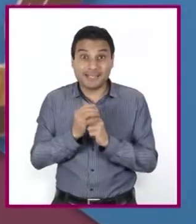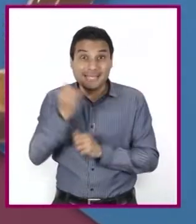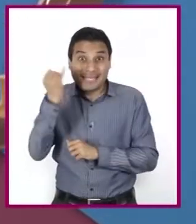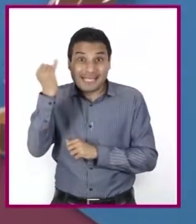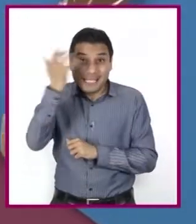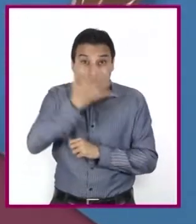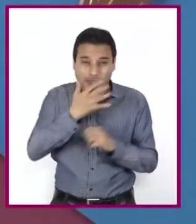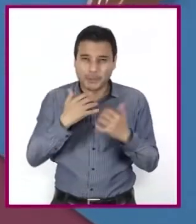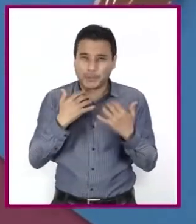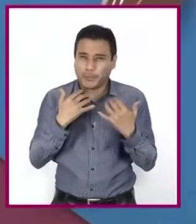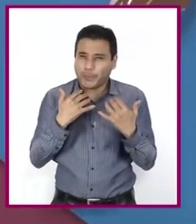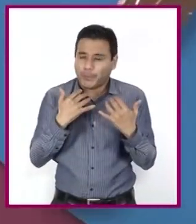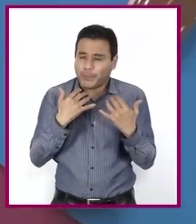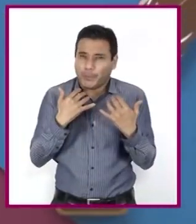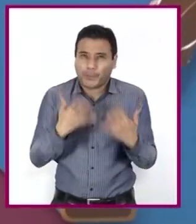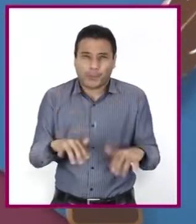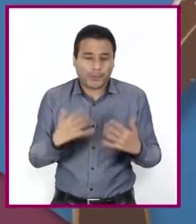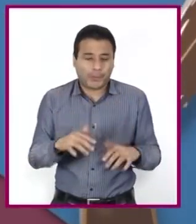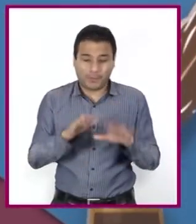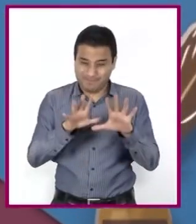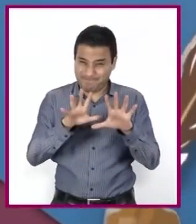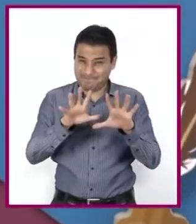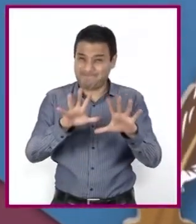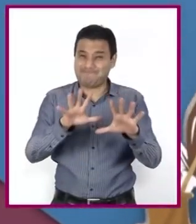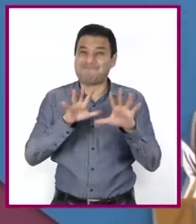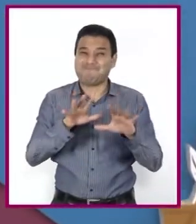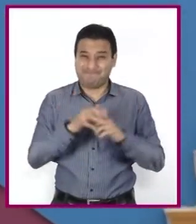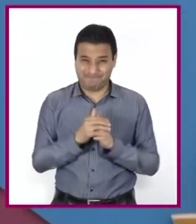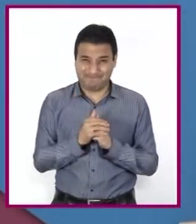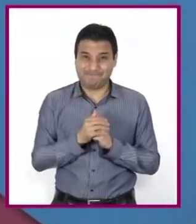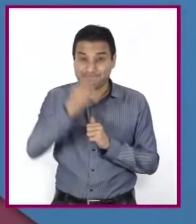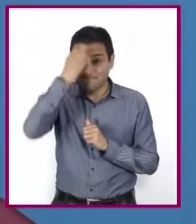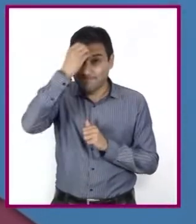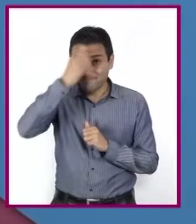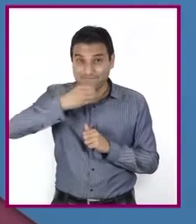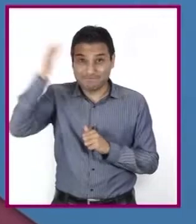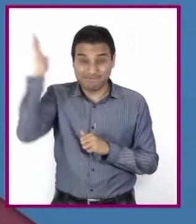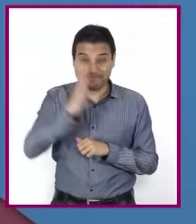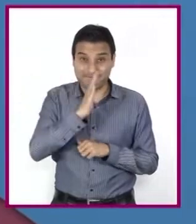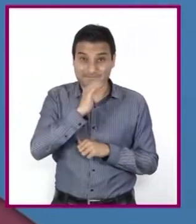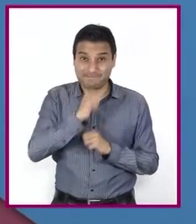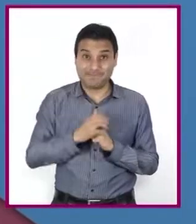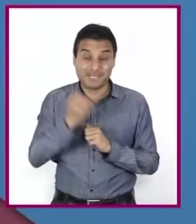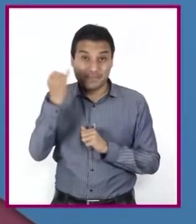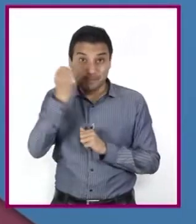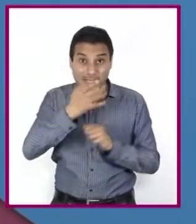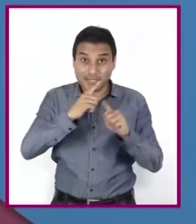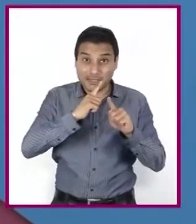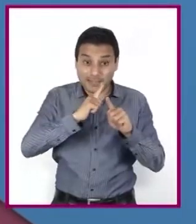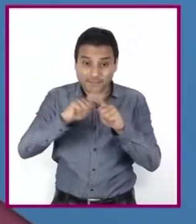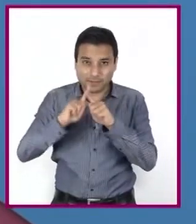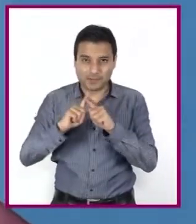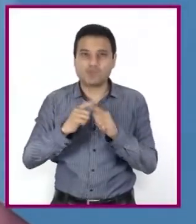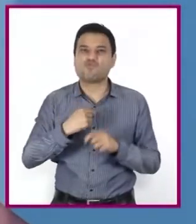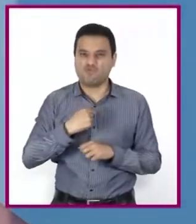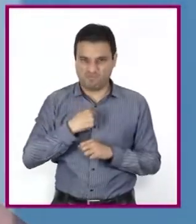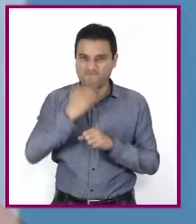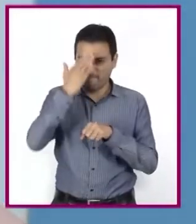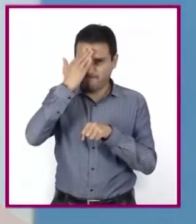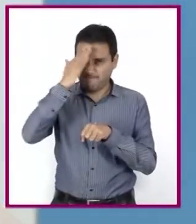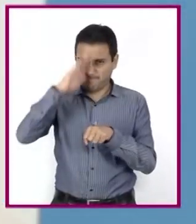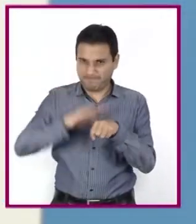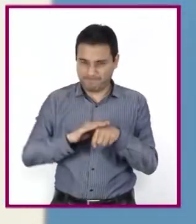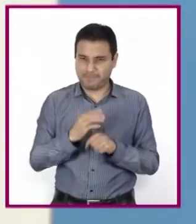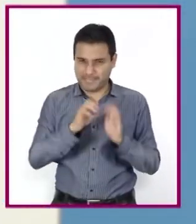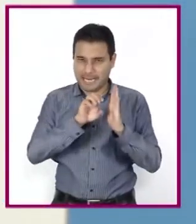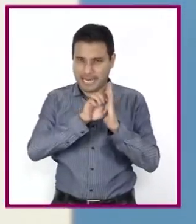de aquel desastre. Varias de estas imágenes las recuerdo con toda nitidez. En una,